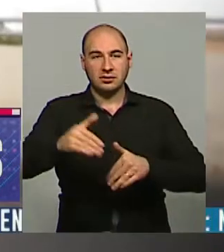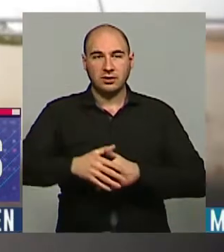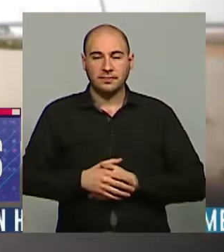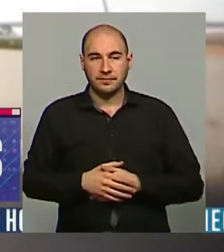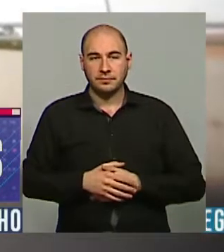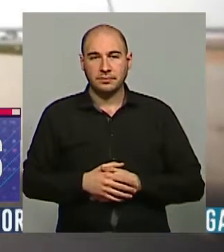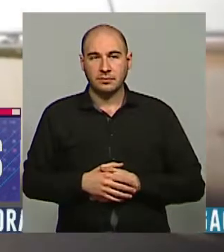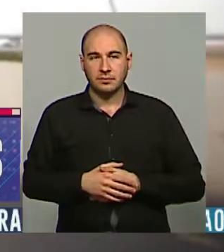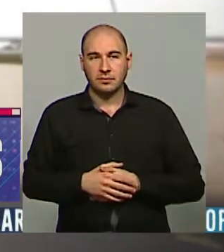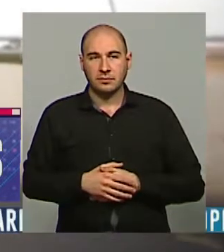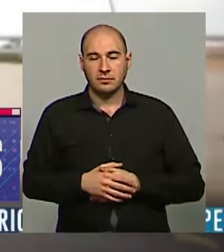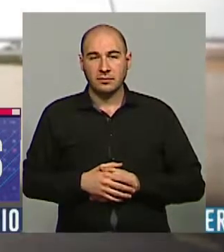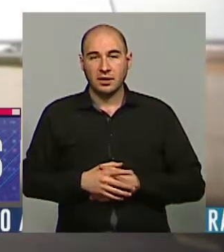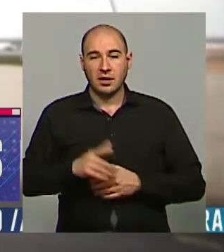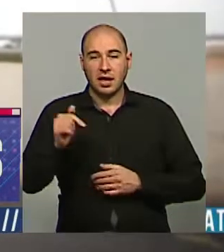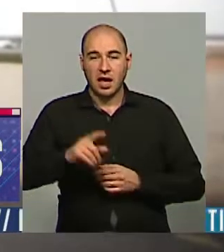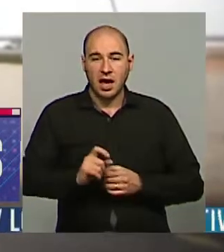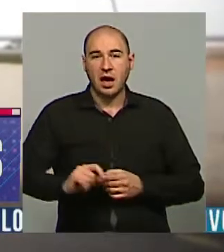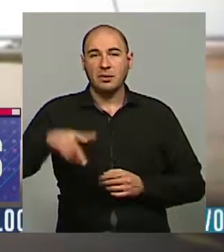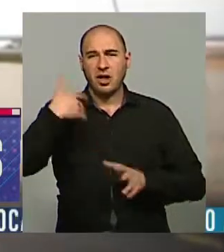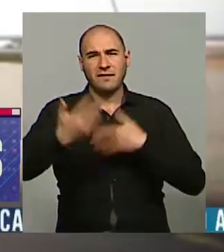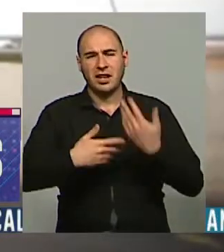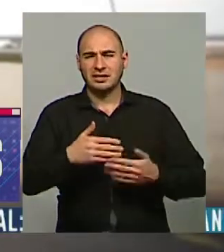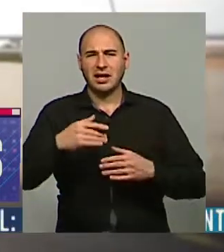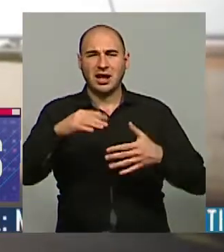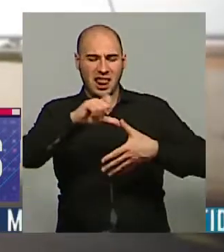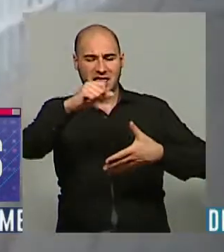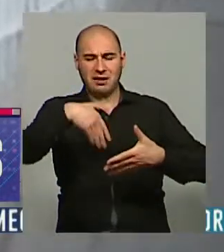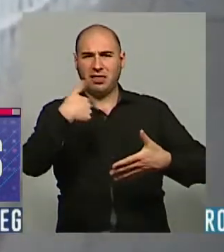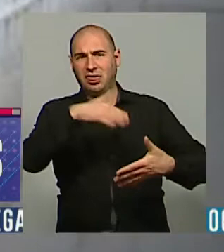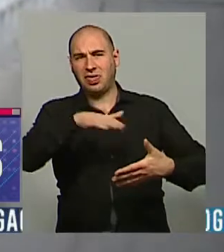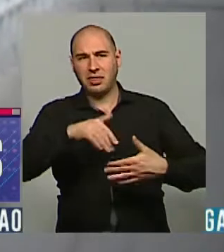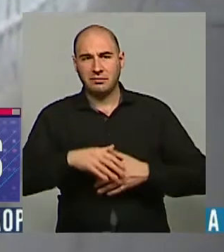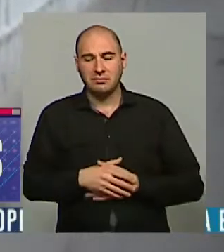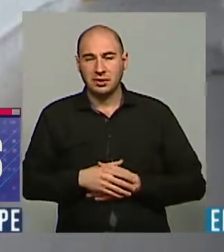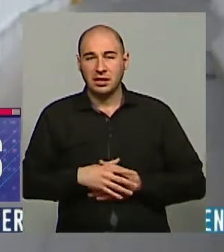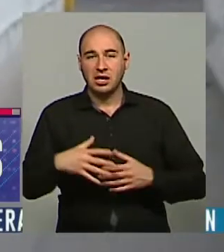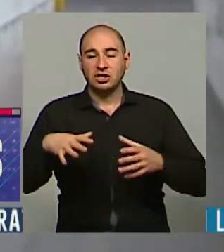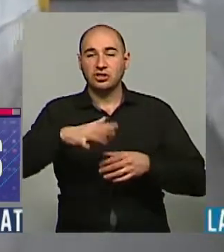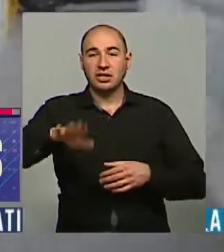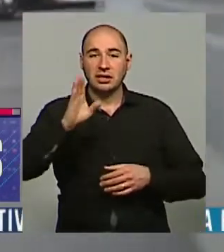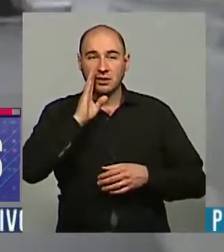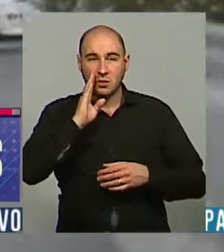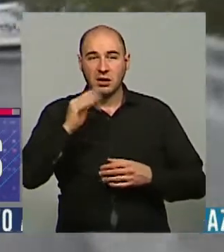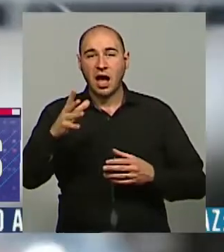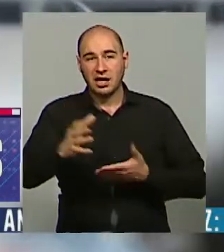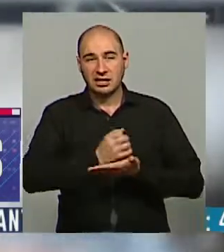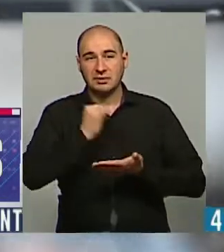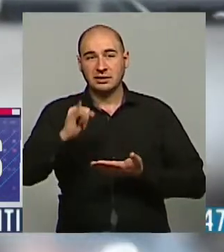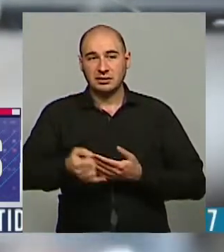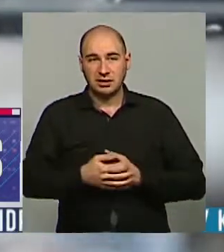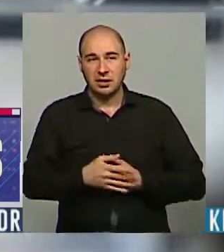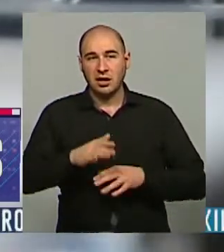ha llevado a que un incremento de la violencia hacia los latinos, por ejemplo. La sociedad estadounidense es muy permeable. Se